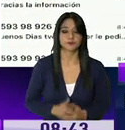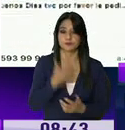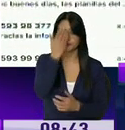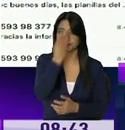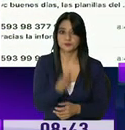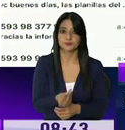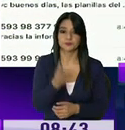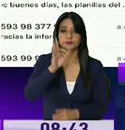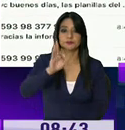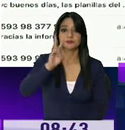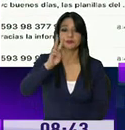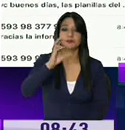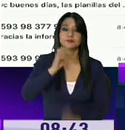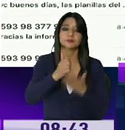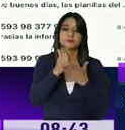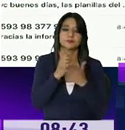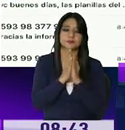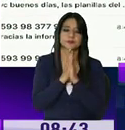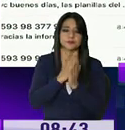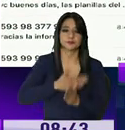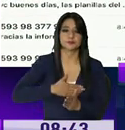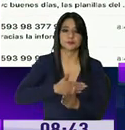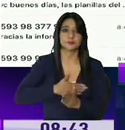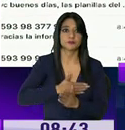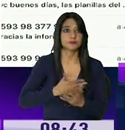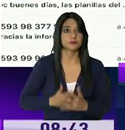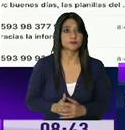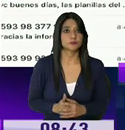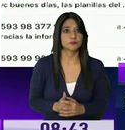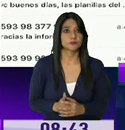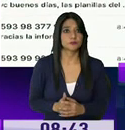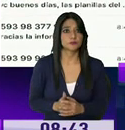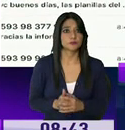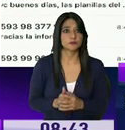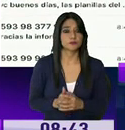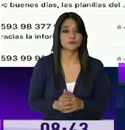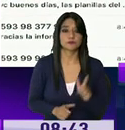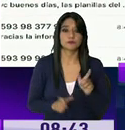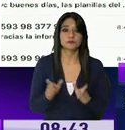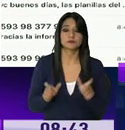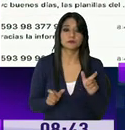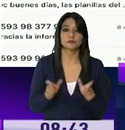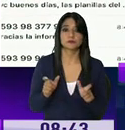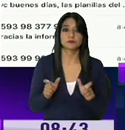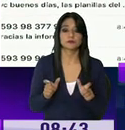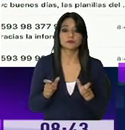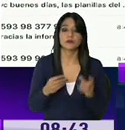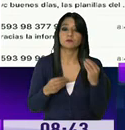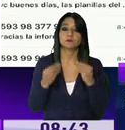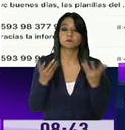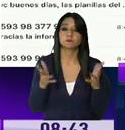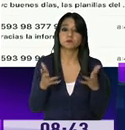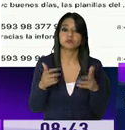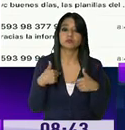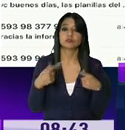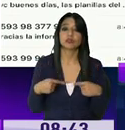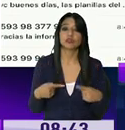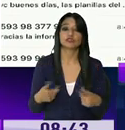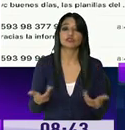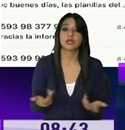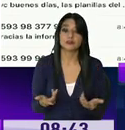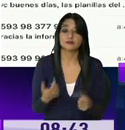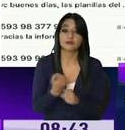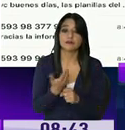señor TVC. Quisiera que me ayuden dando a conocer que nos hemos quedado, los que nos han quedado sin comida, porque nosotros vivimos del diario. Y